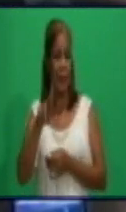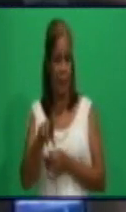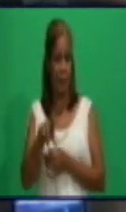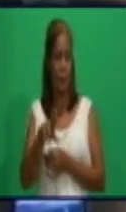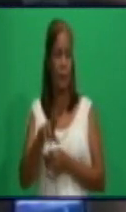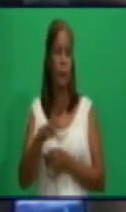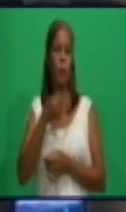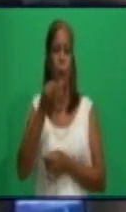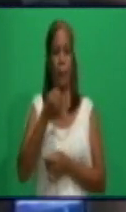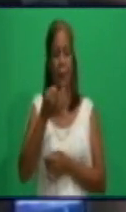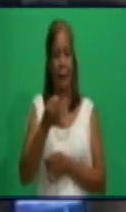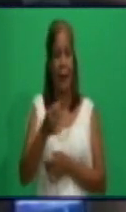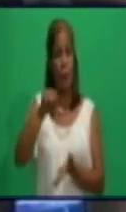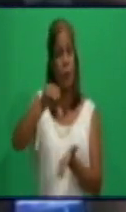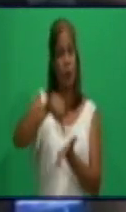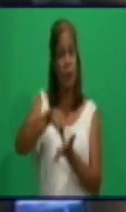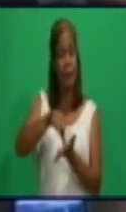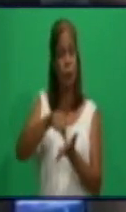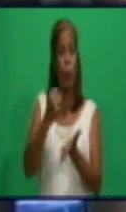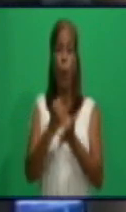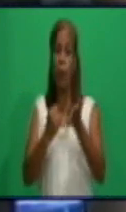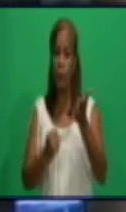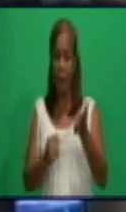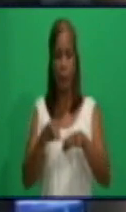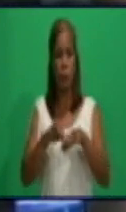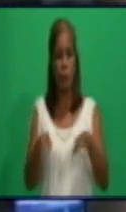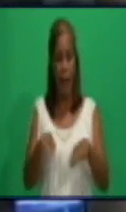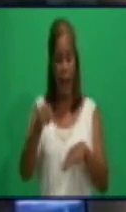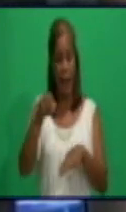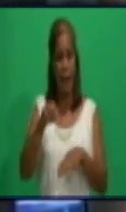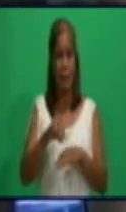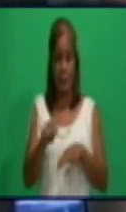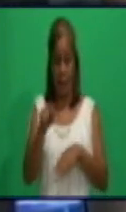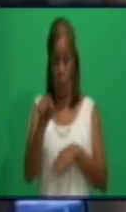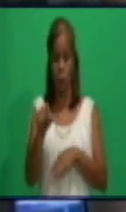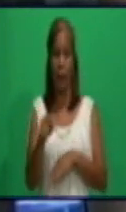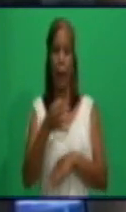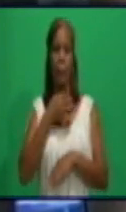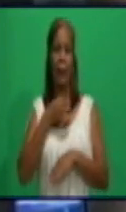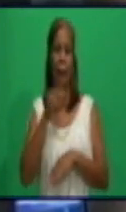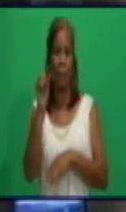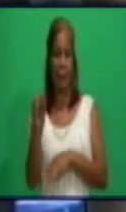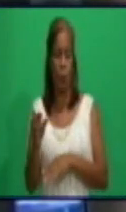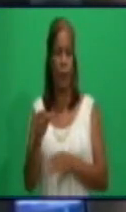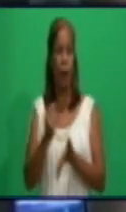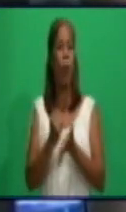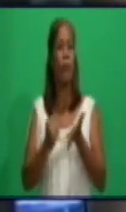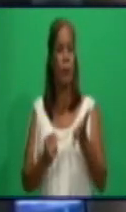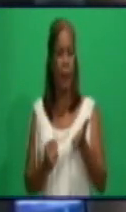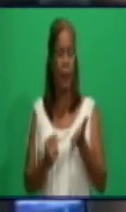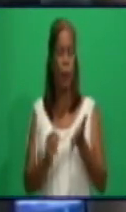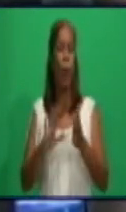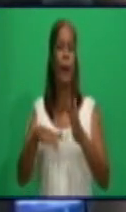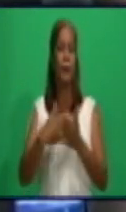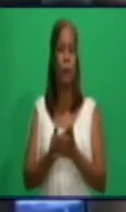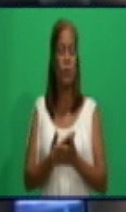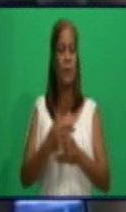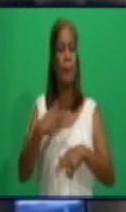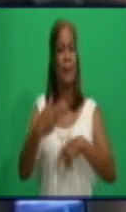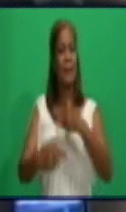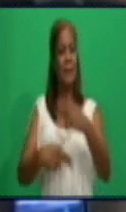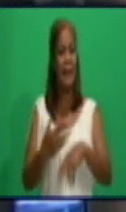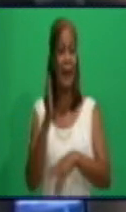los casos de los centros confirmados, el PCR se realiza, ya usted es confirmado, y el PCR se le debe realizar el evolutivo. Es al